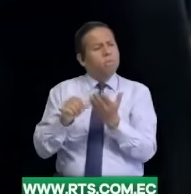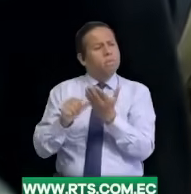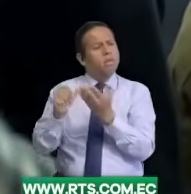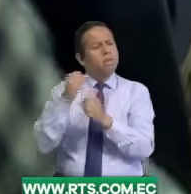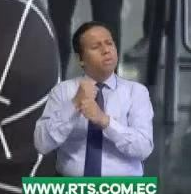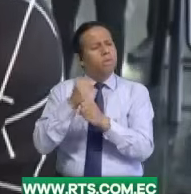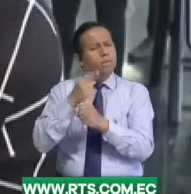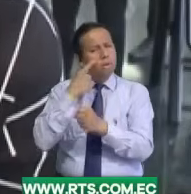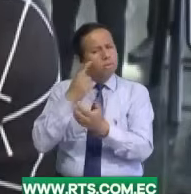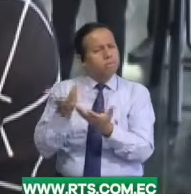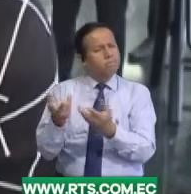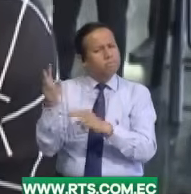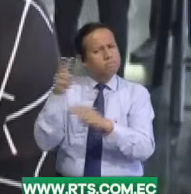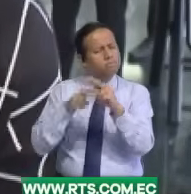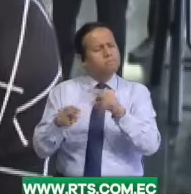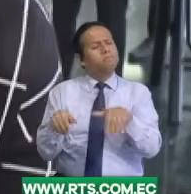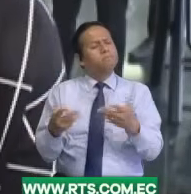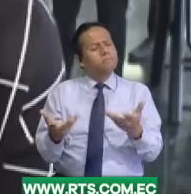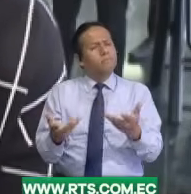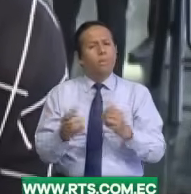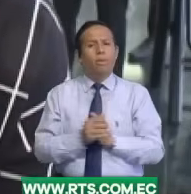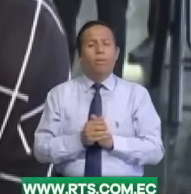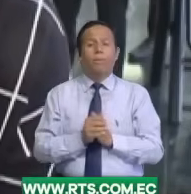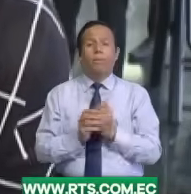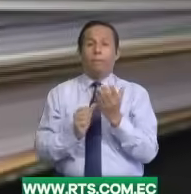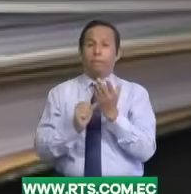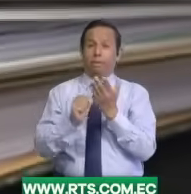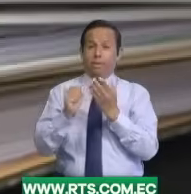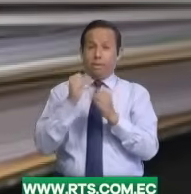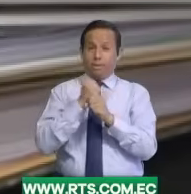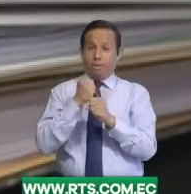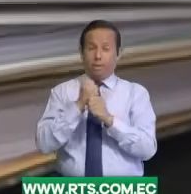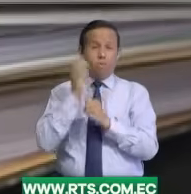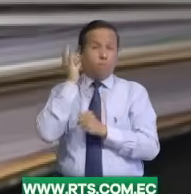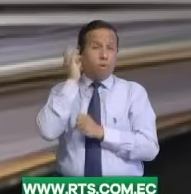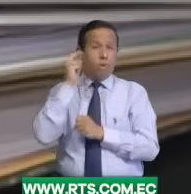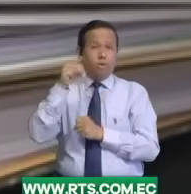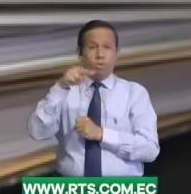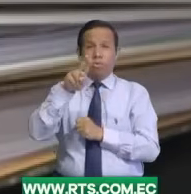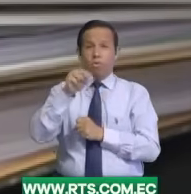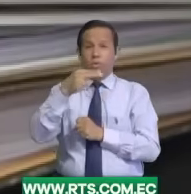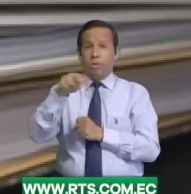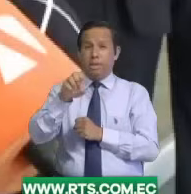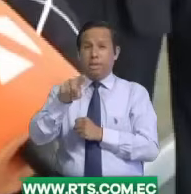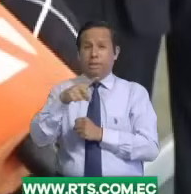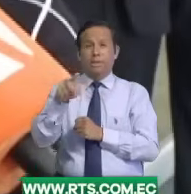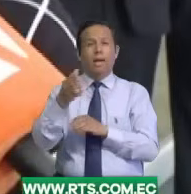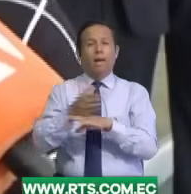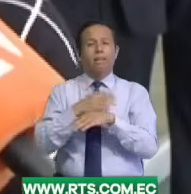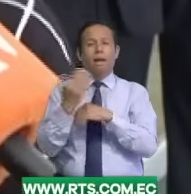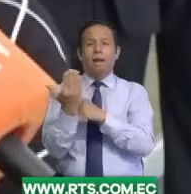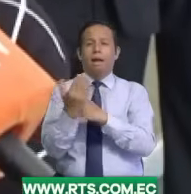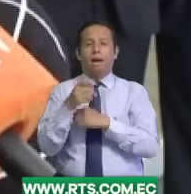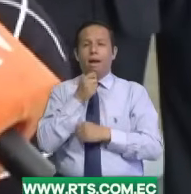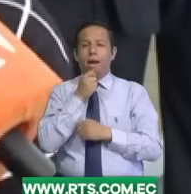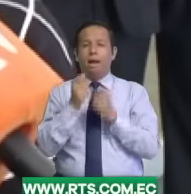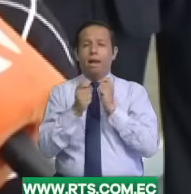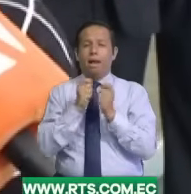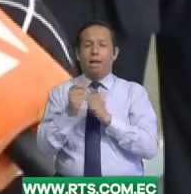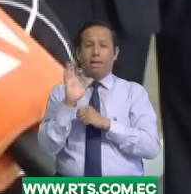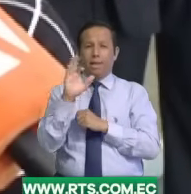en su contra. La ministra de Trabajo, Ivonne Núñez, durante una entrevista en TC Televisión, defendió la legalidad